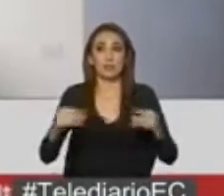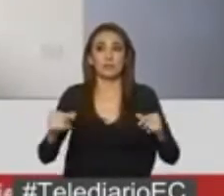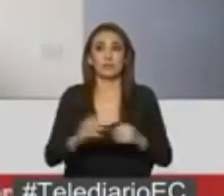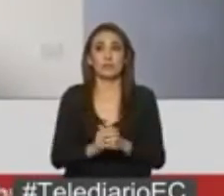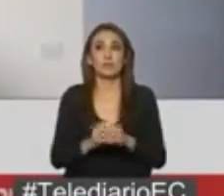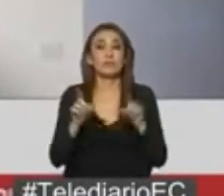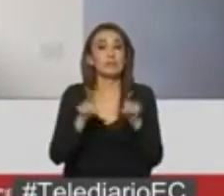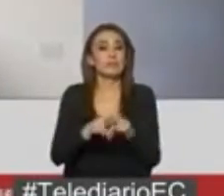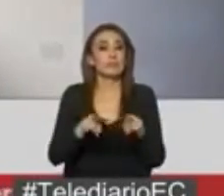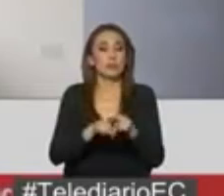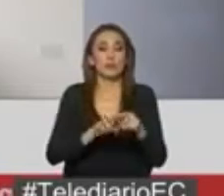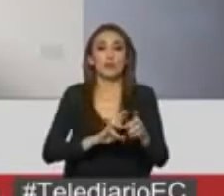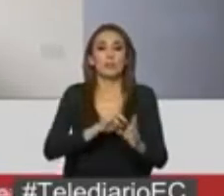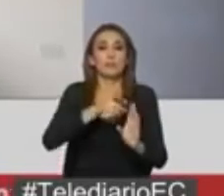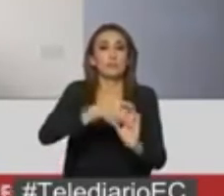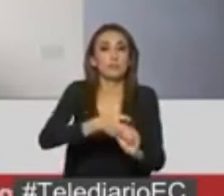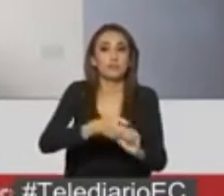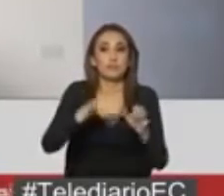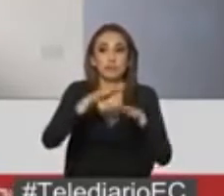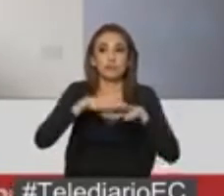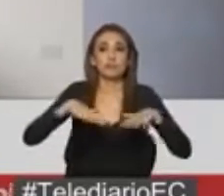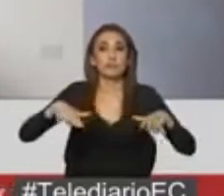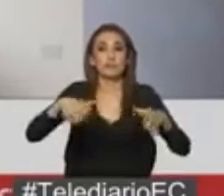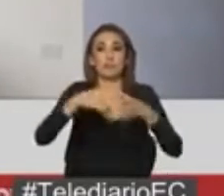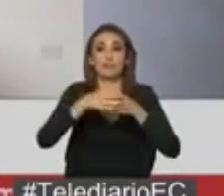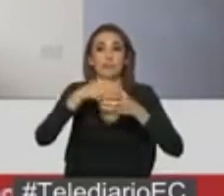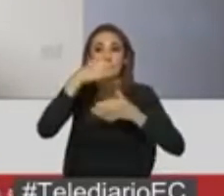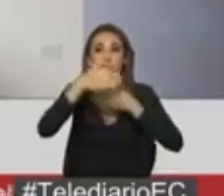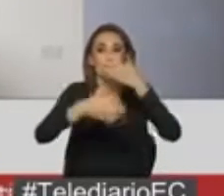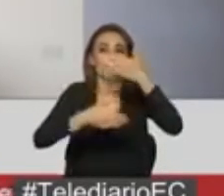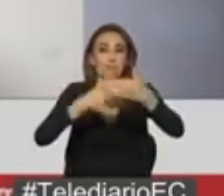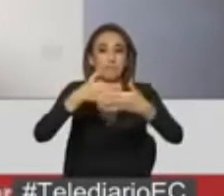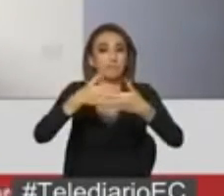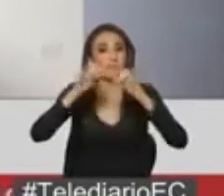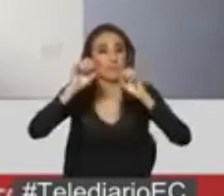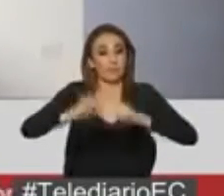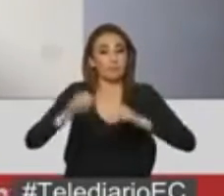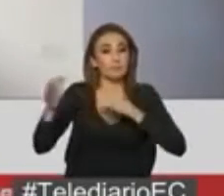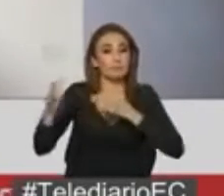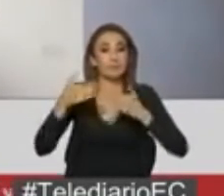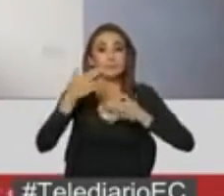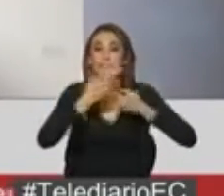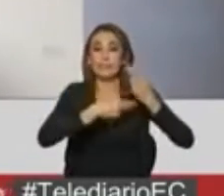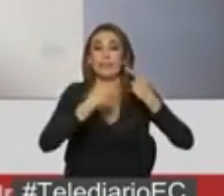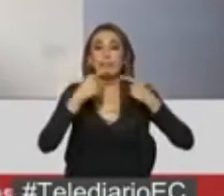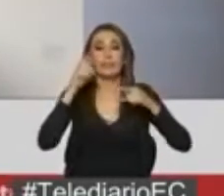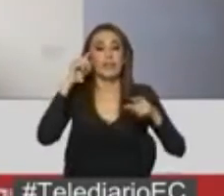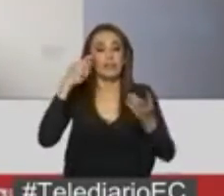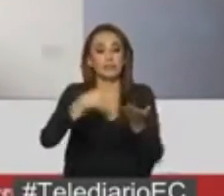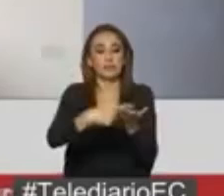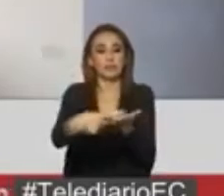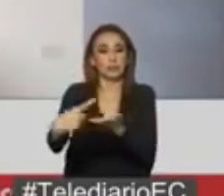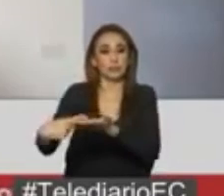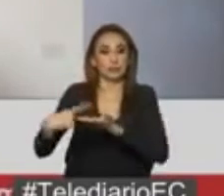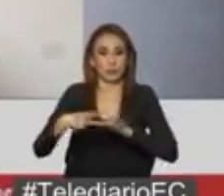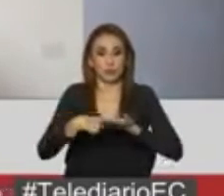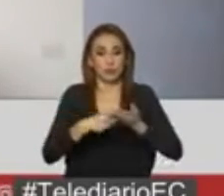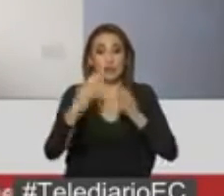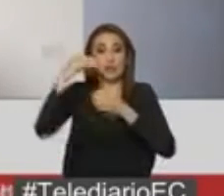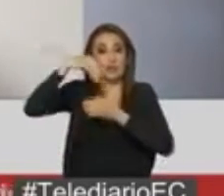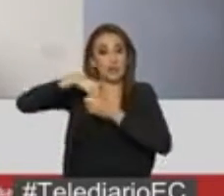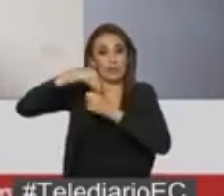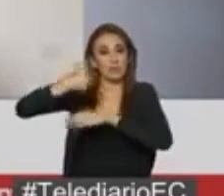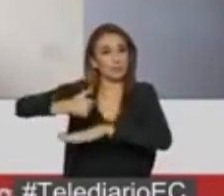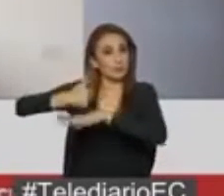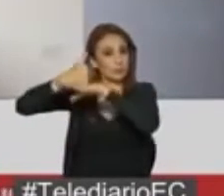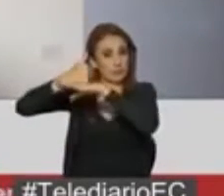parte de los ejercicios de gobernabilidad, es parte de los ejercicios de negociación que existen dentro de los legislativos y ejecutivos, pero esto